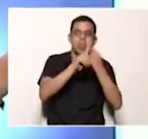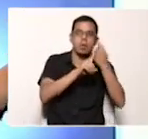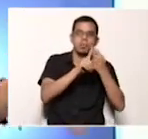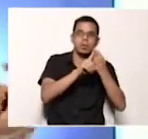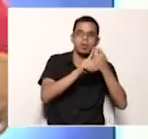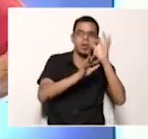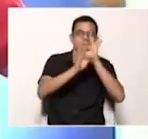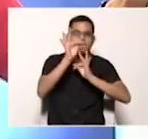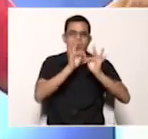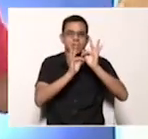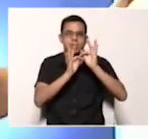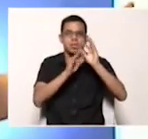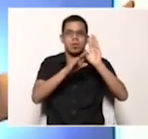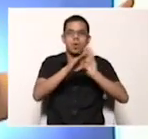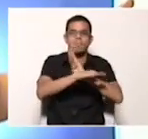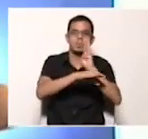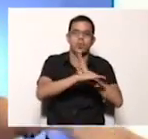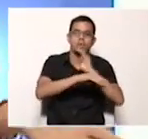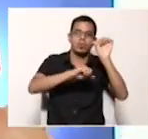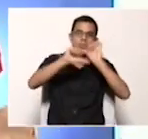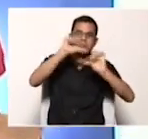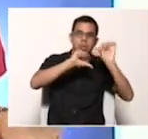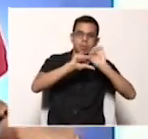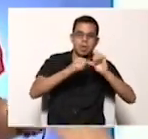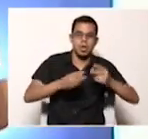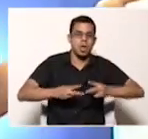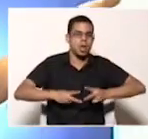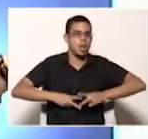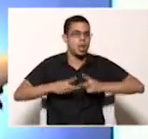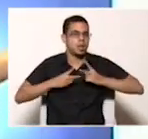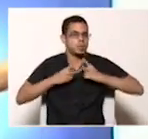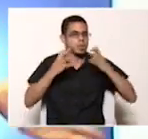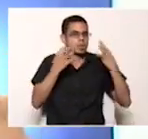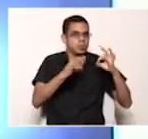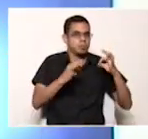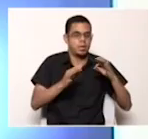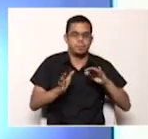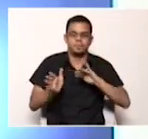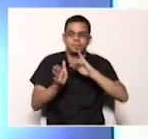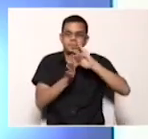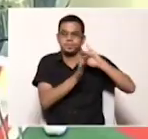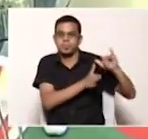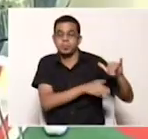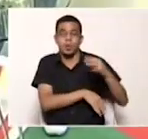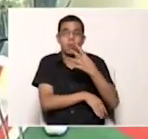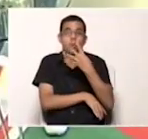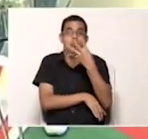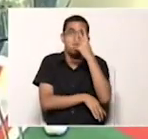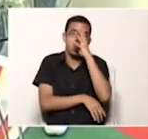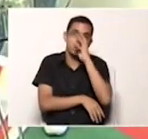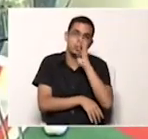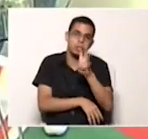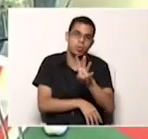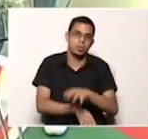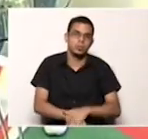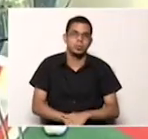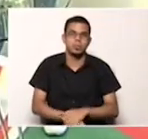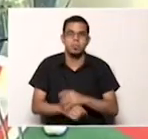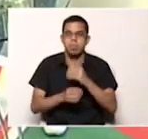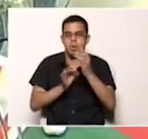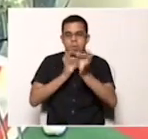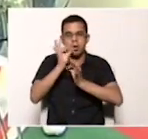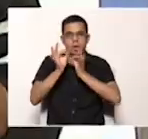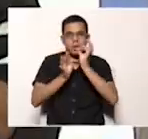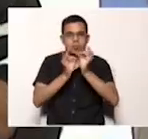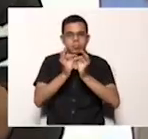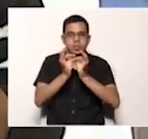químico, biológico, Biológico. y de la vida cotidiana. Ahora, en cuarto año, Carlos. vamos a hablar cuéntame. sobre el cambio climático en